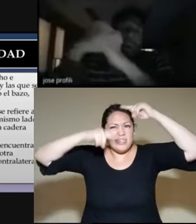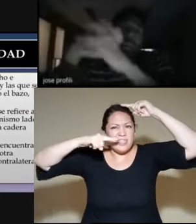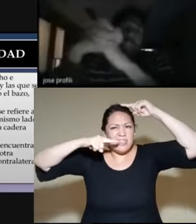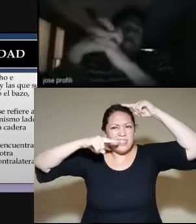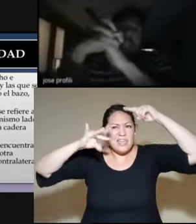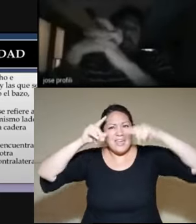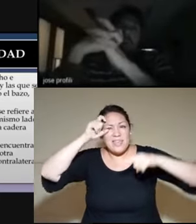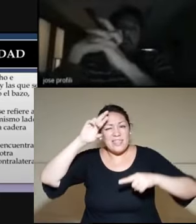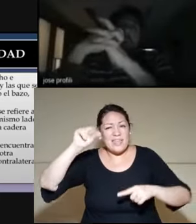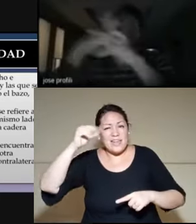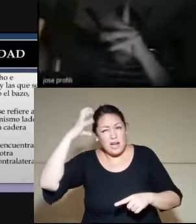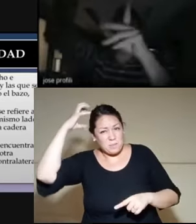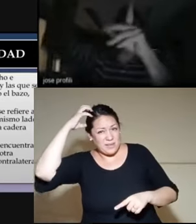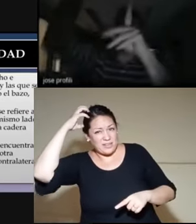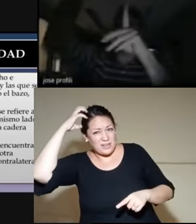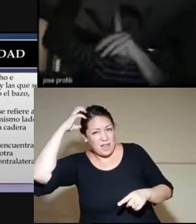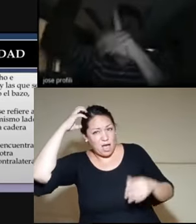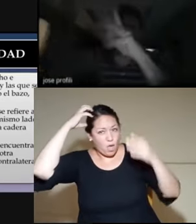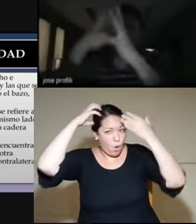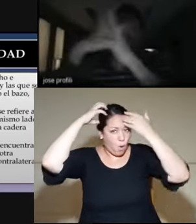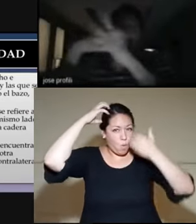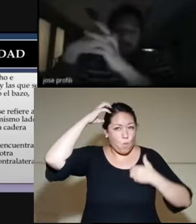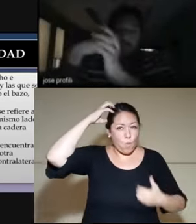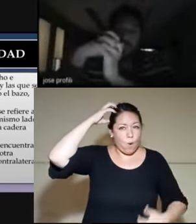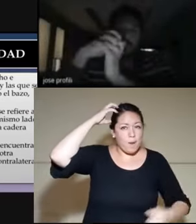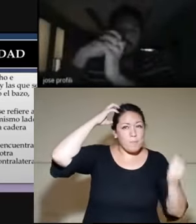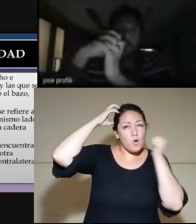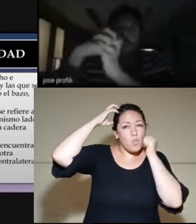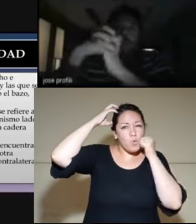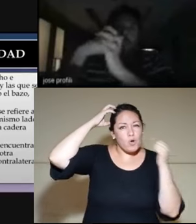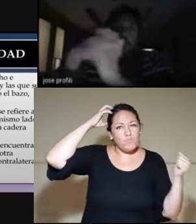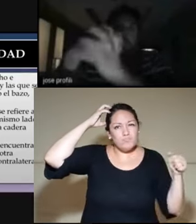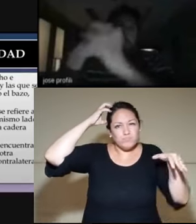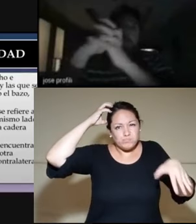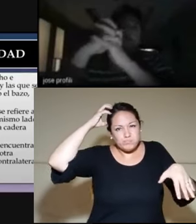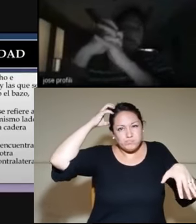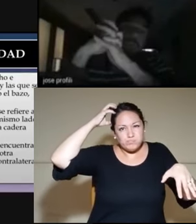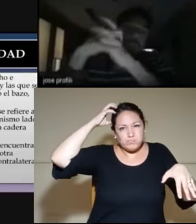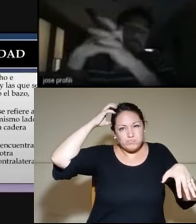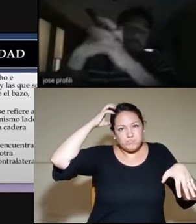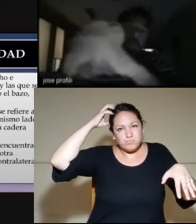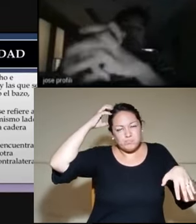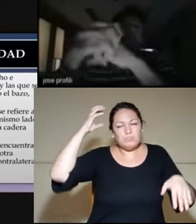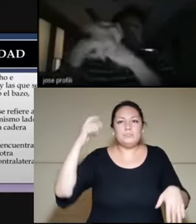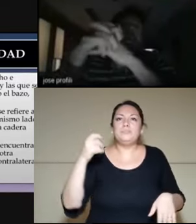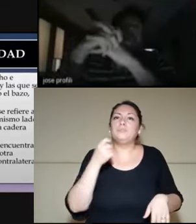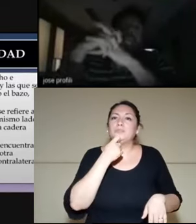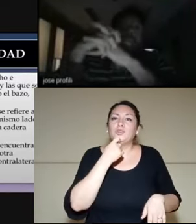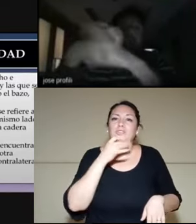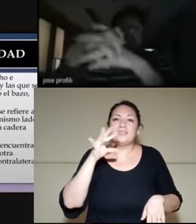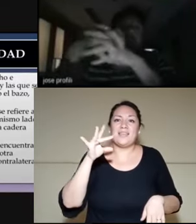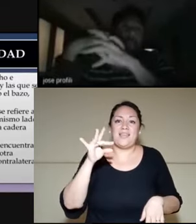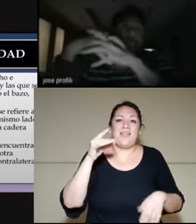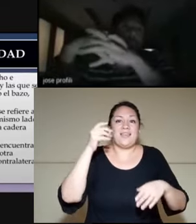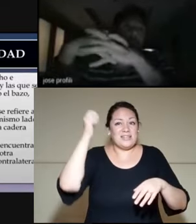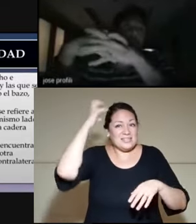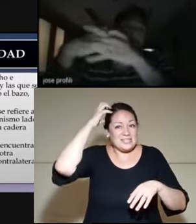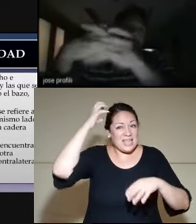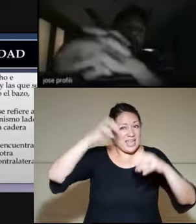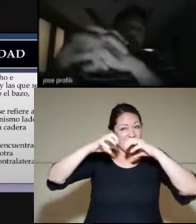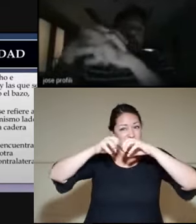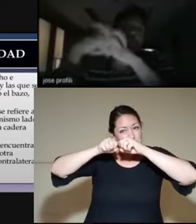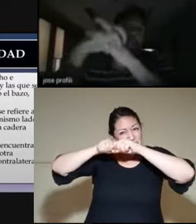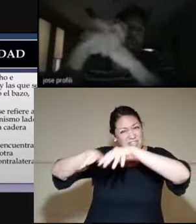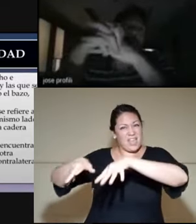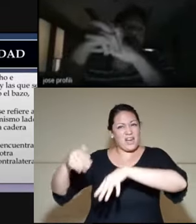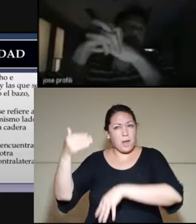derecho, la parálisis del cuerpo va a ser del lado izquierdo. Entonces, yo ahí puedo decir, el derrame que sufrió